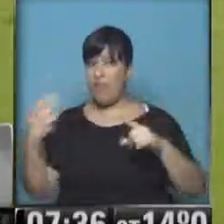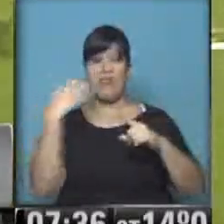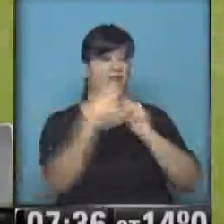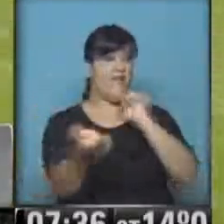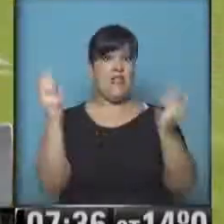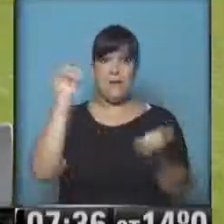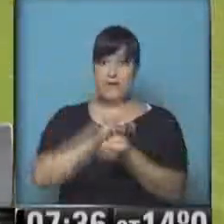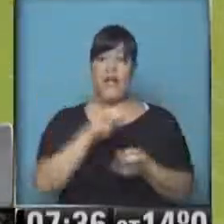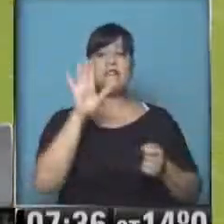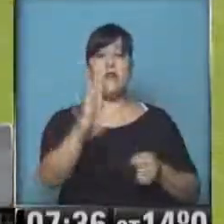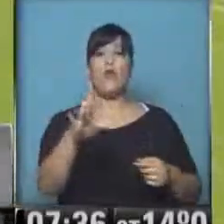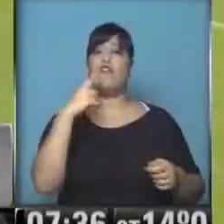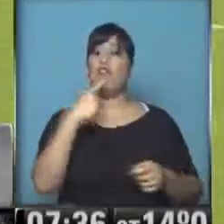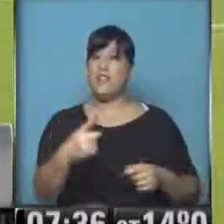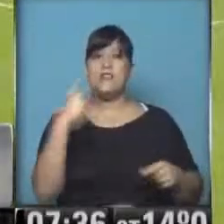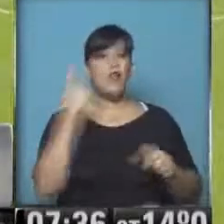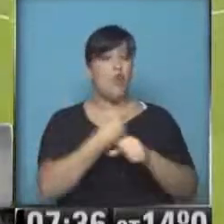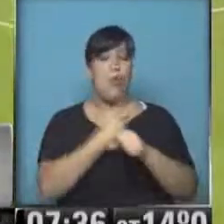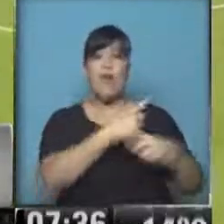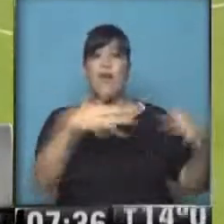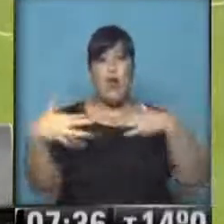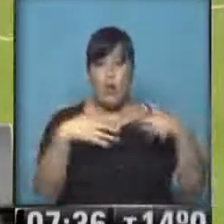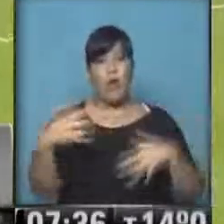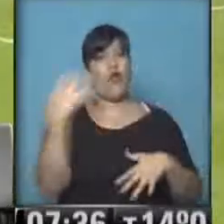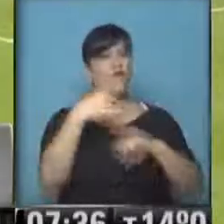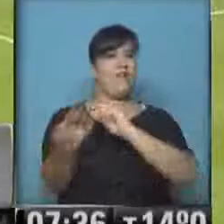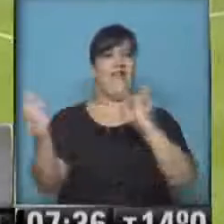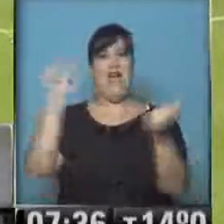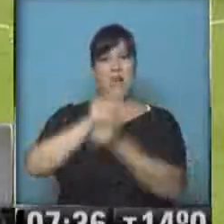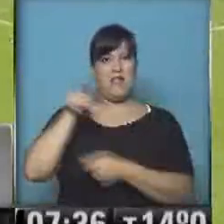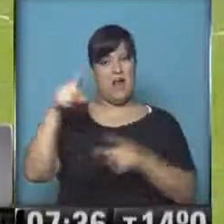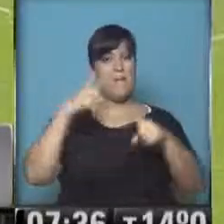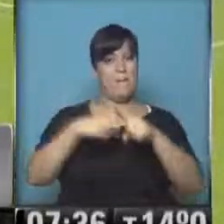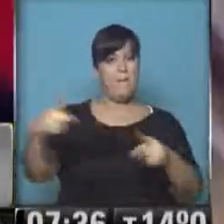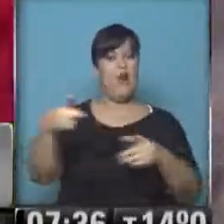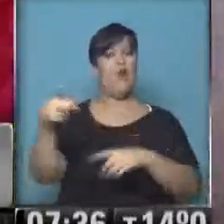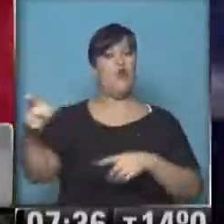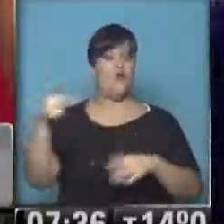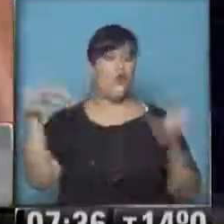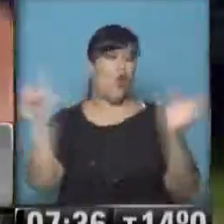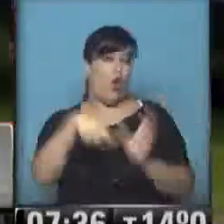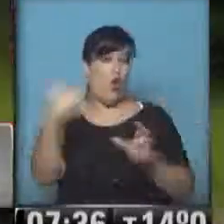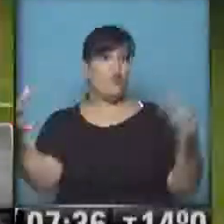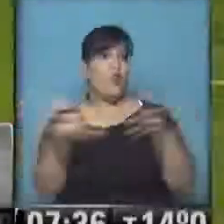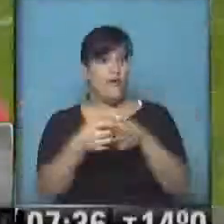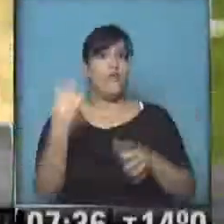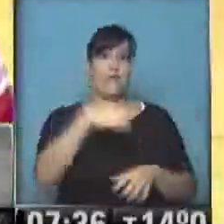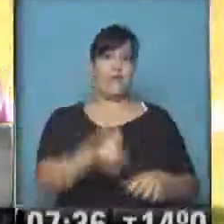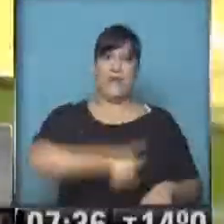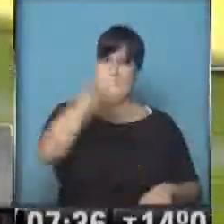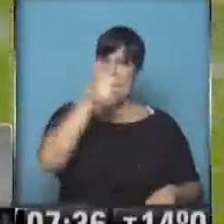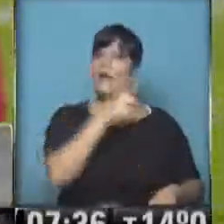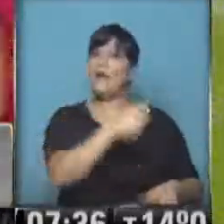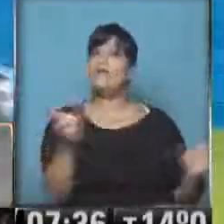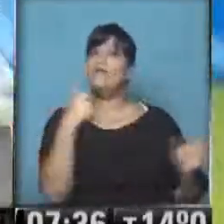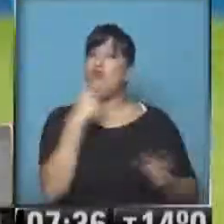que de alguna manera cuando no se puede implementar su juego, hay que adaptarse al juego que propone el equipo y tratar de sacar ventajas. Es lo que hizo River. Dijo, no estaba para